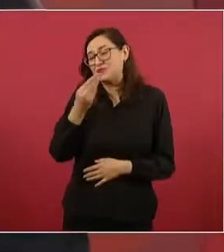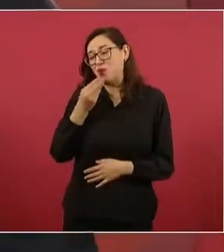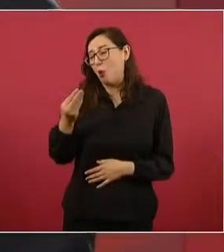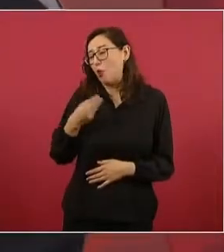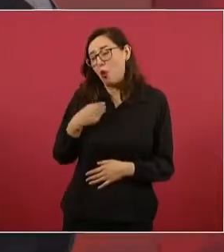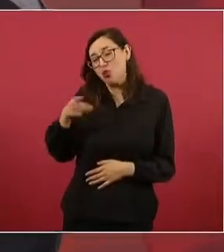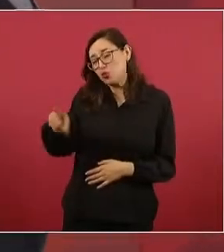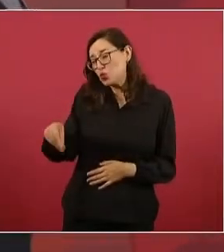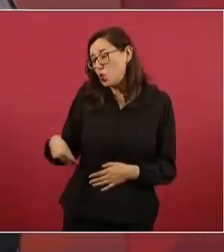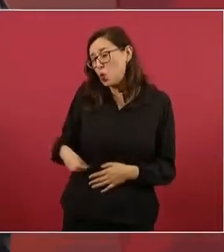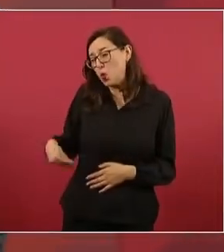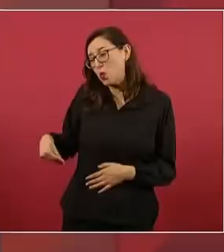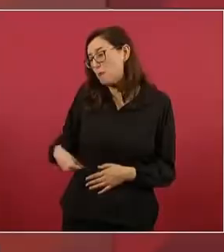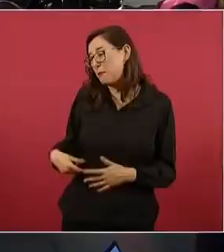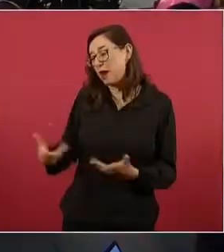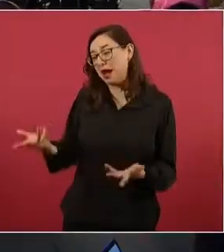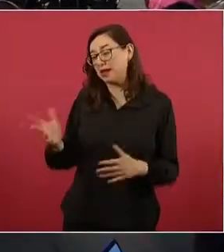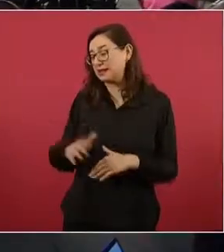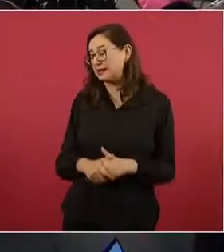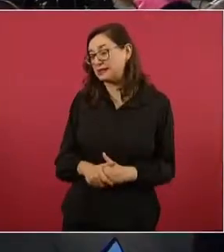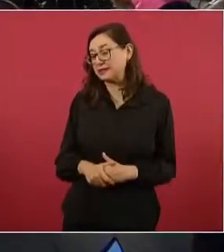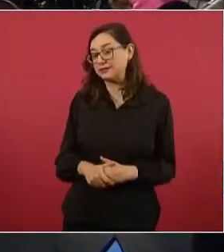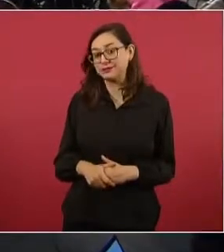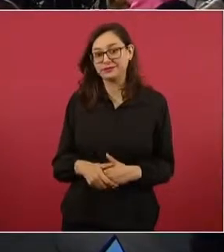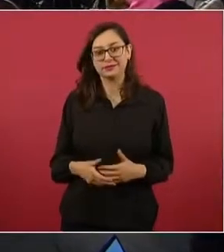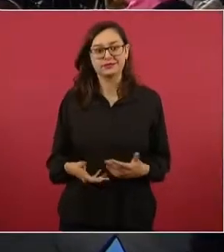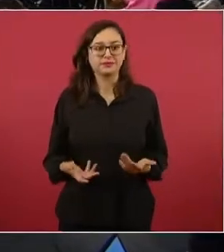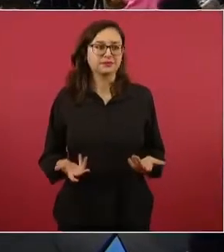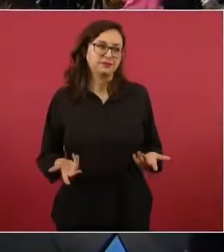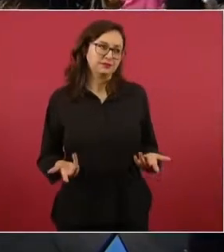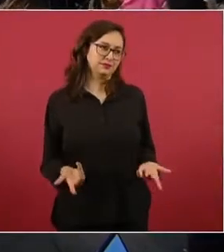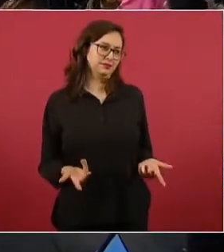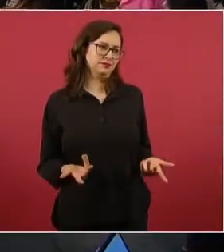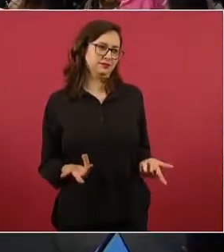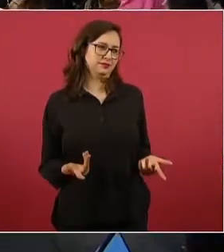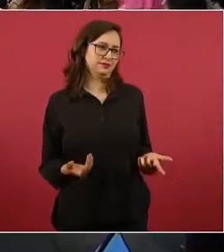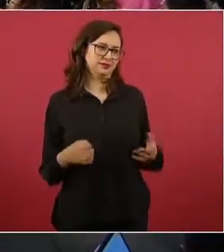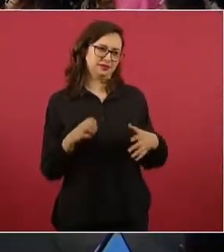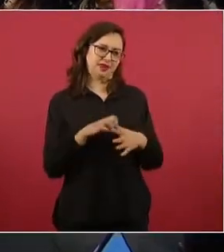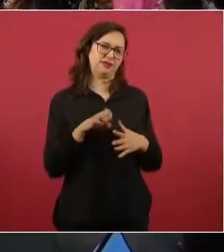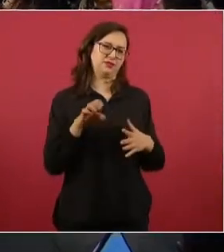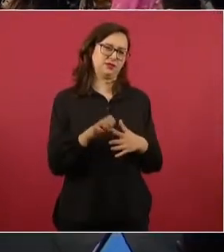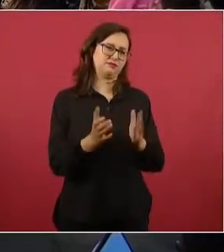Entonces, existe en Estados Unidos y en el New York Times, ponlo,